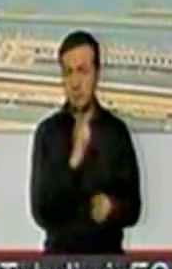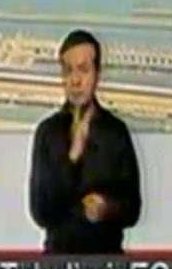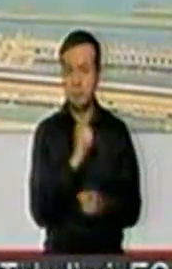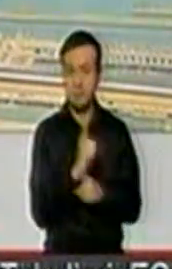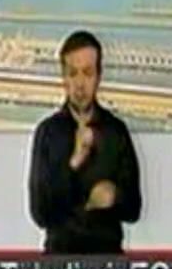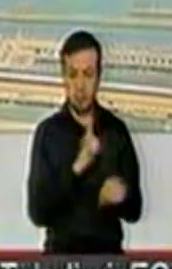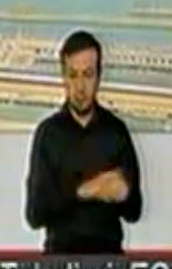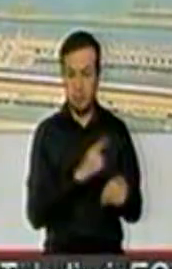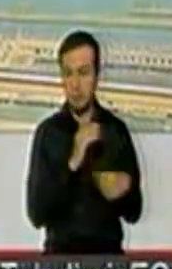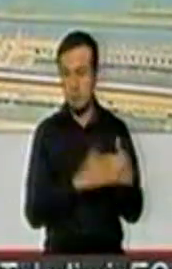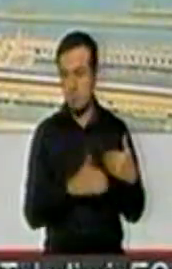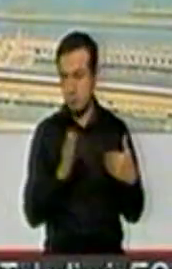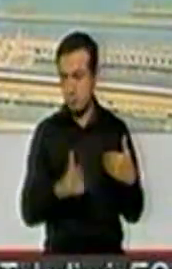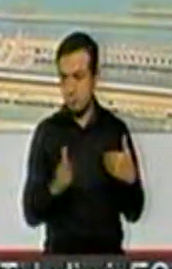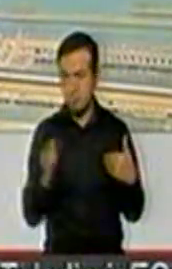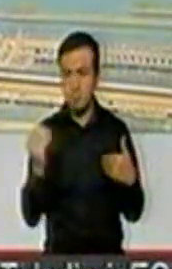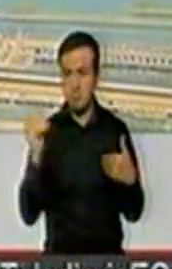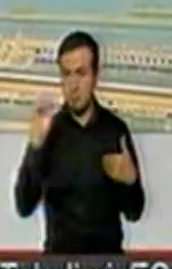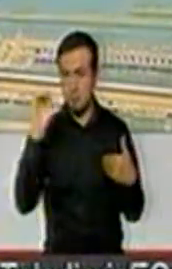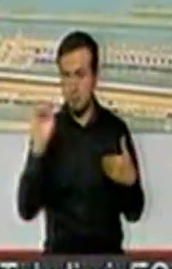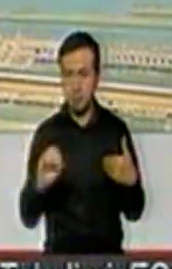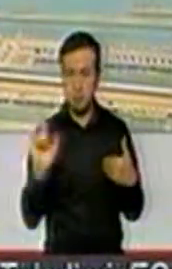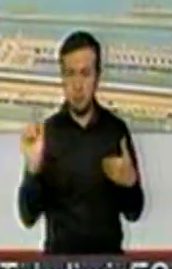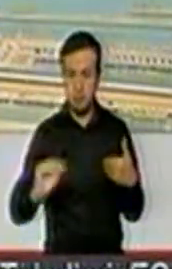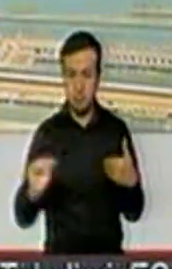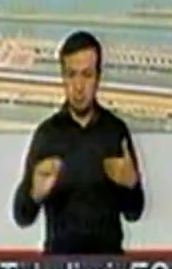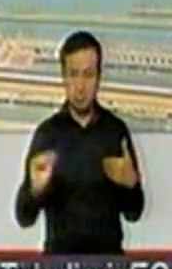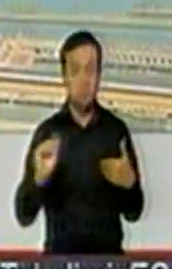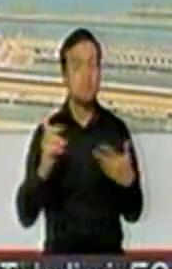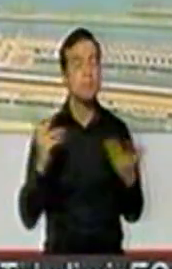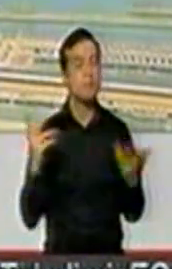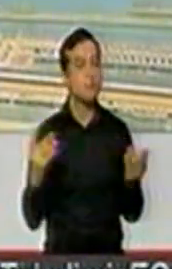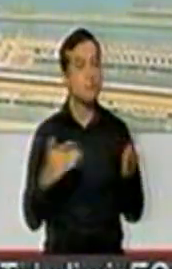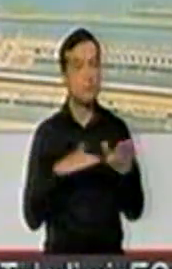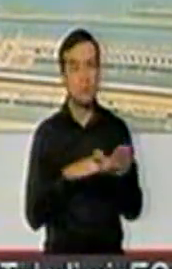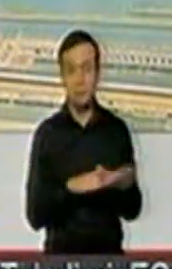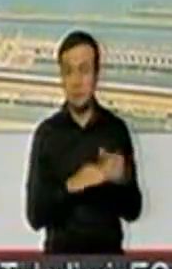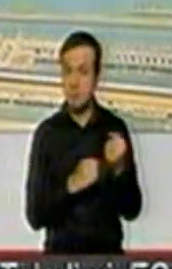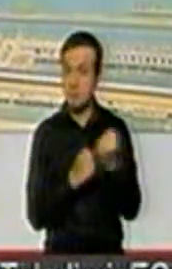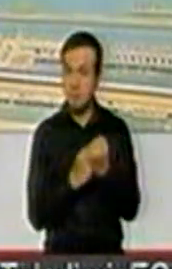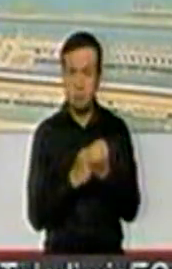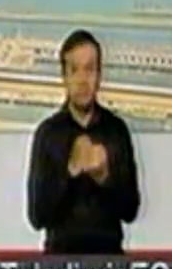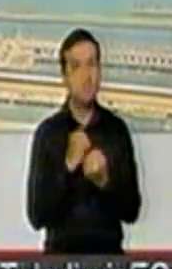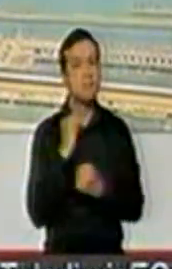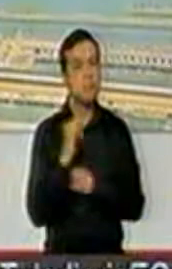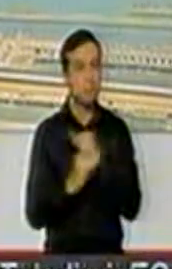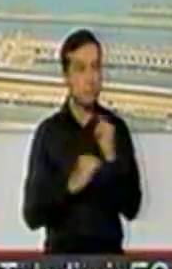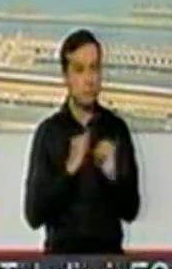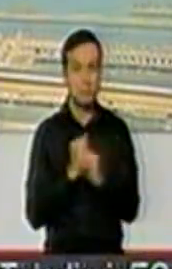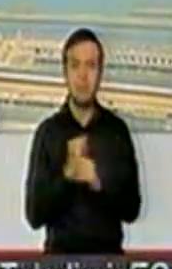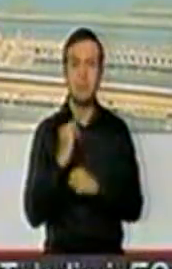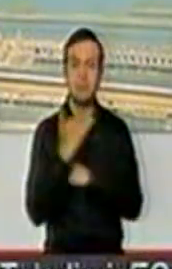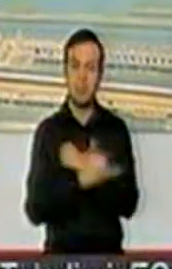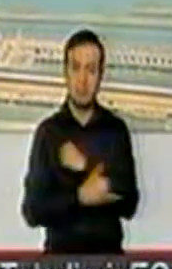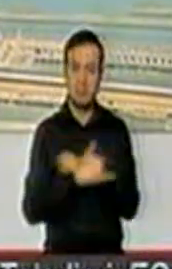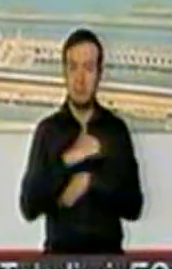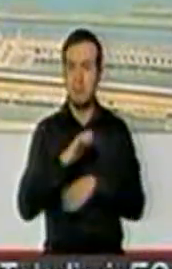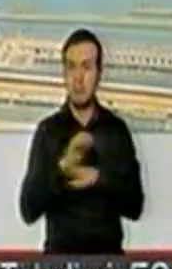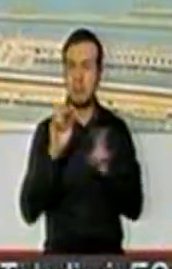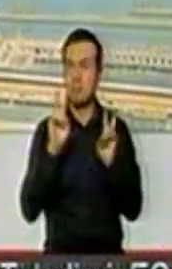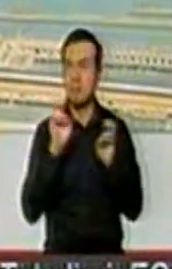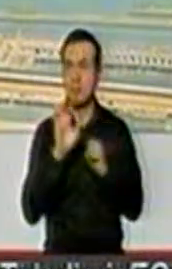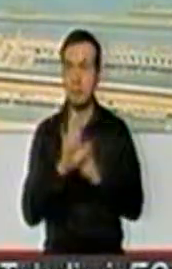plazos adecuados y a tasas adecuadas. La banca internacional ha sido muy clara, los pasos que ha dado el país en cuanto a